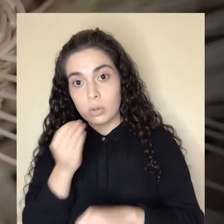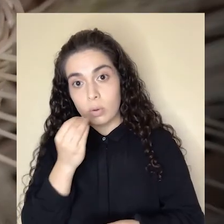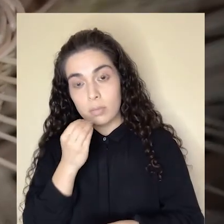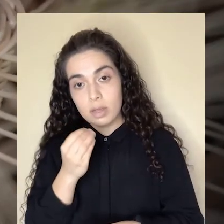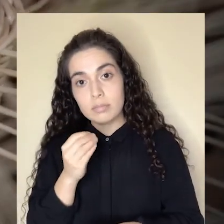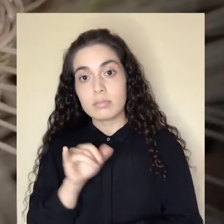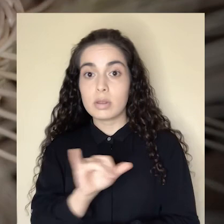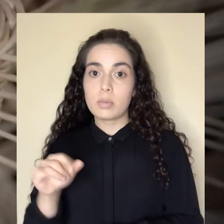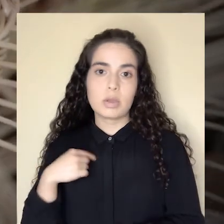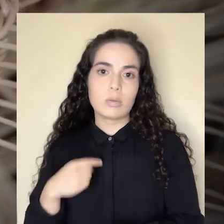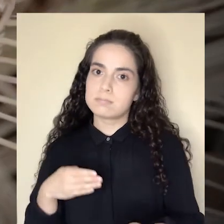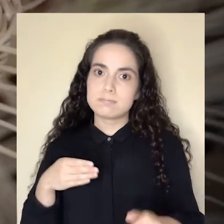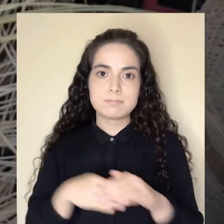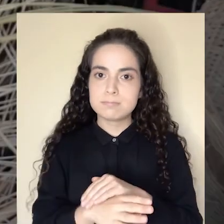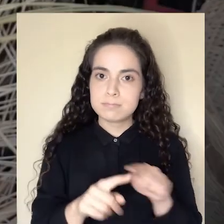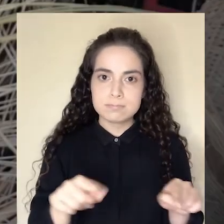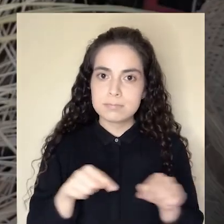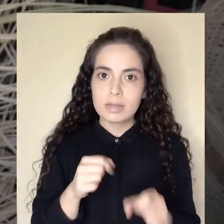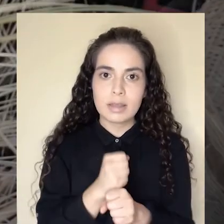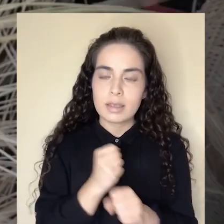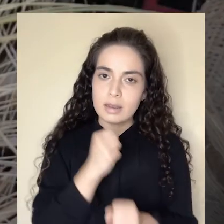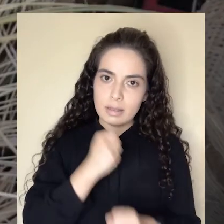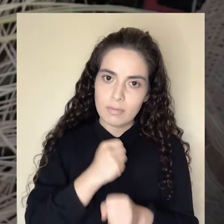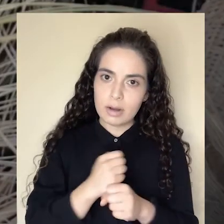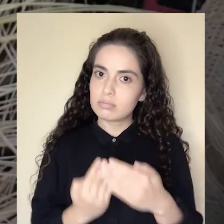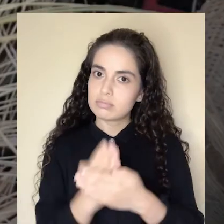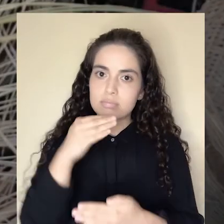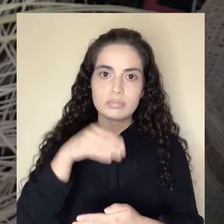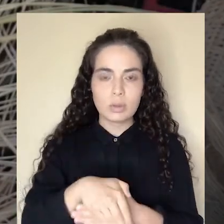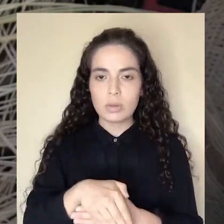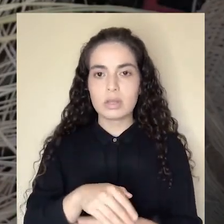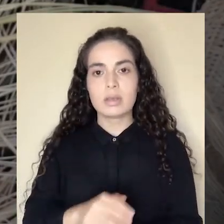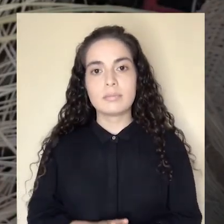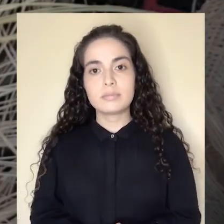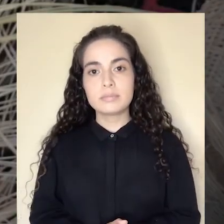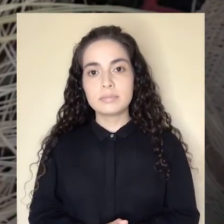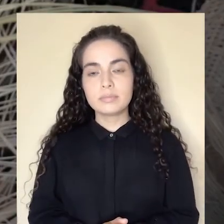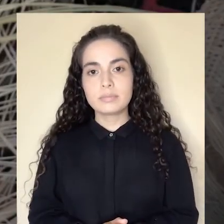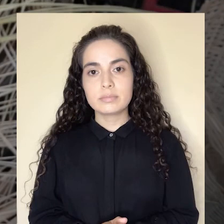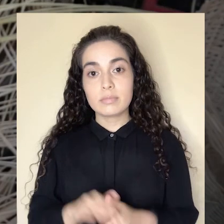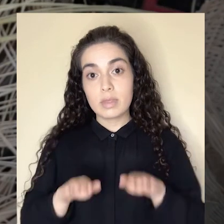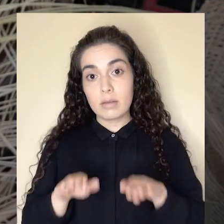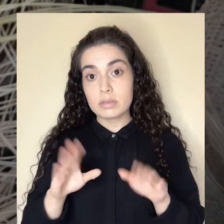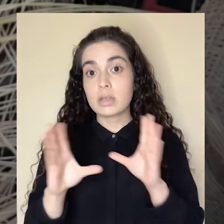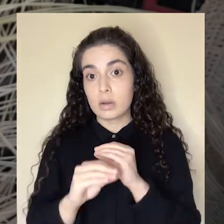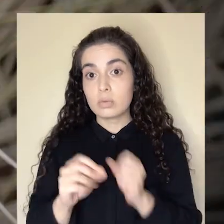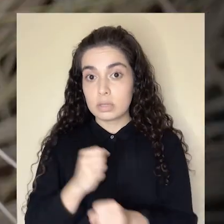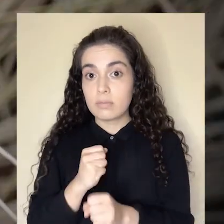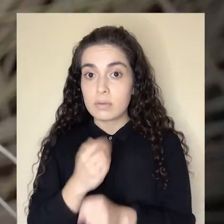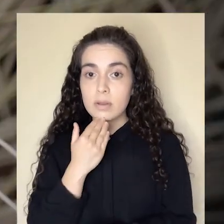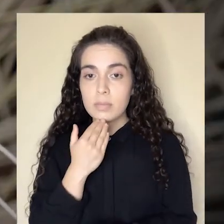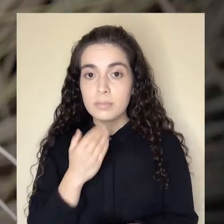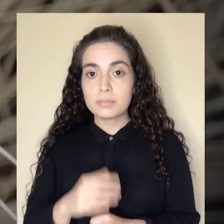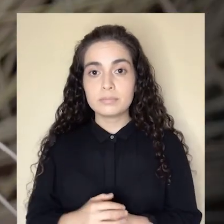y así. Y después me encierro a trabajar en el taller. Todo el día trabajo así. A veces un poco en la noche